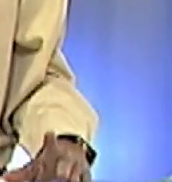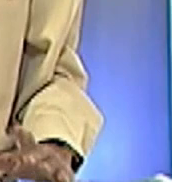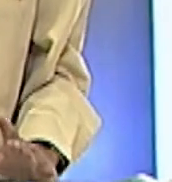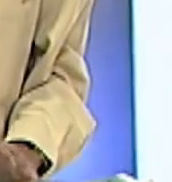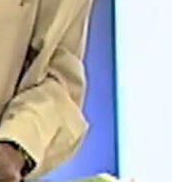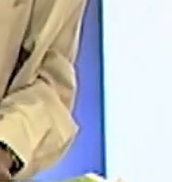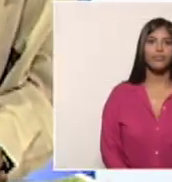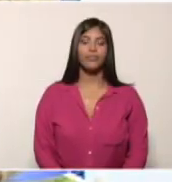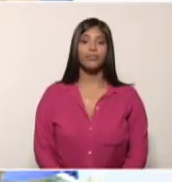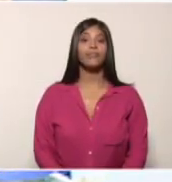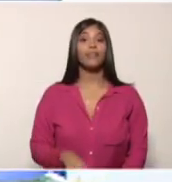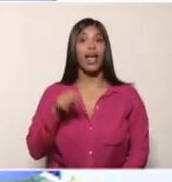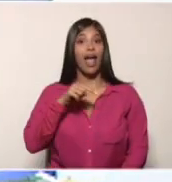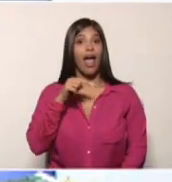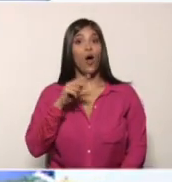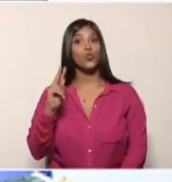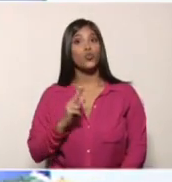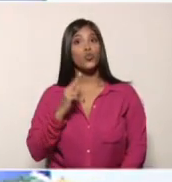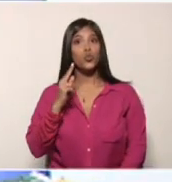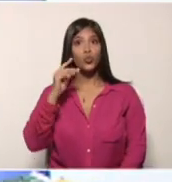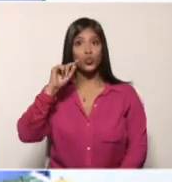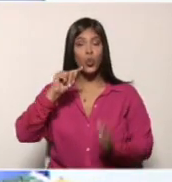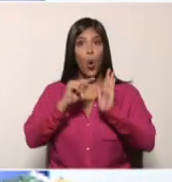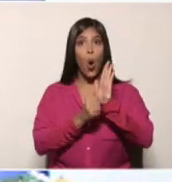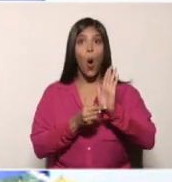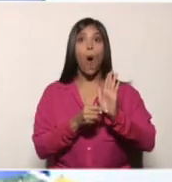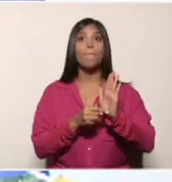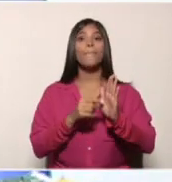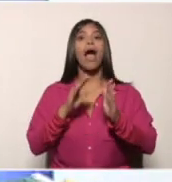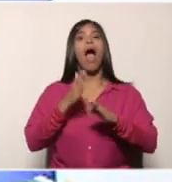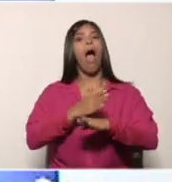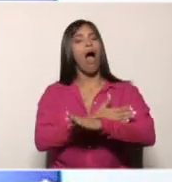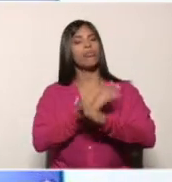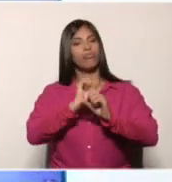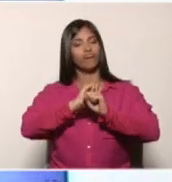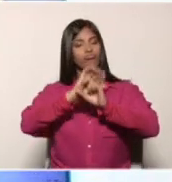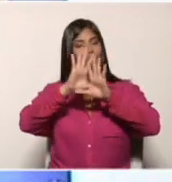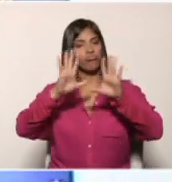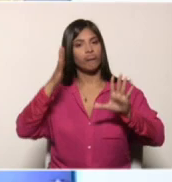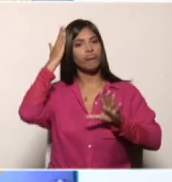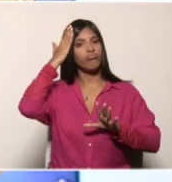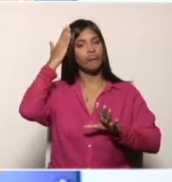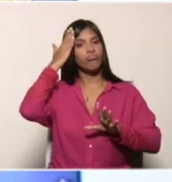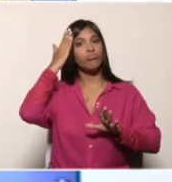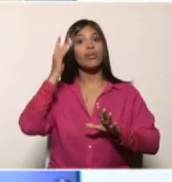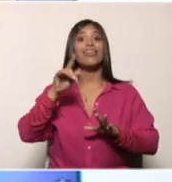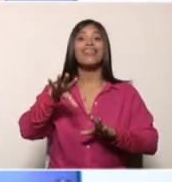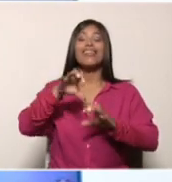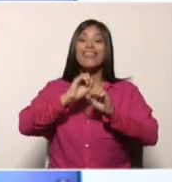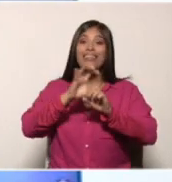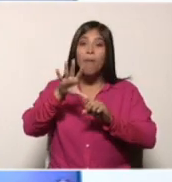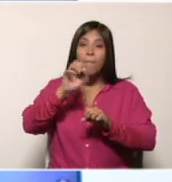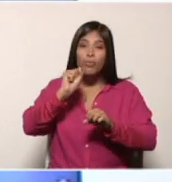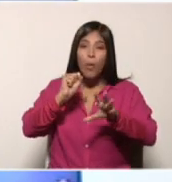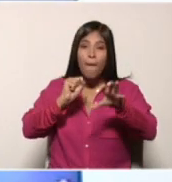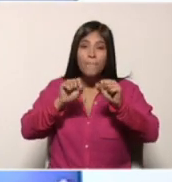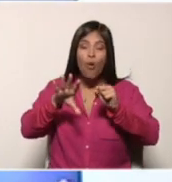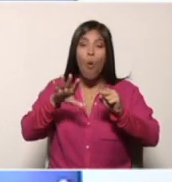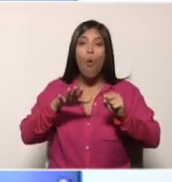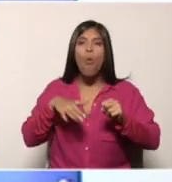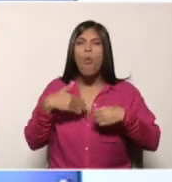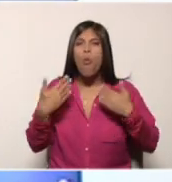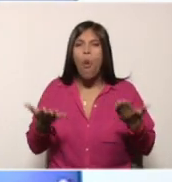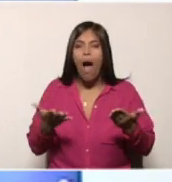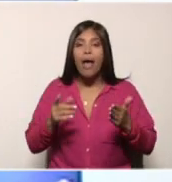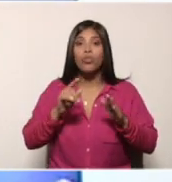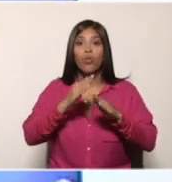Ese es uno de los usos de la coma. Debemos tener presente que la coma entonces es para especificar cuando vamos a separar palabras